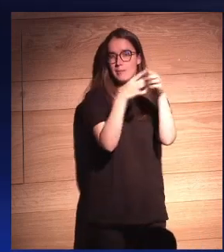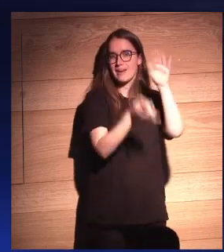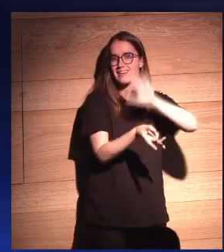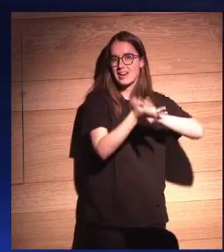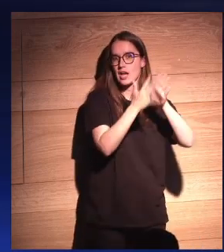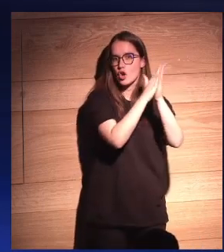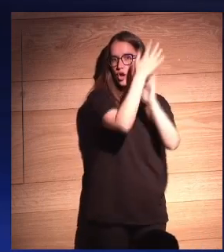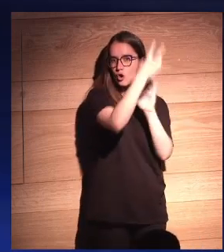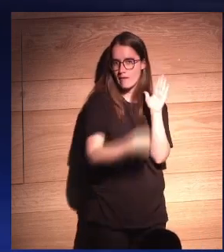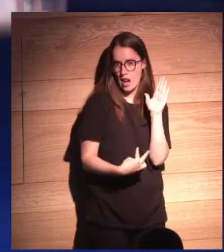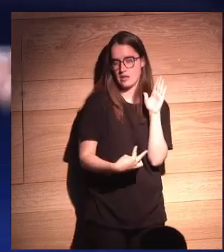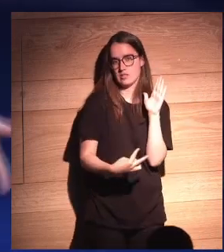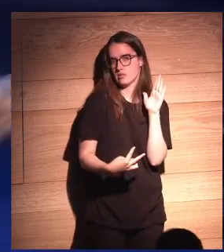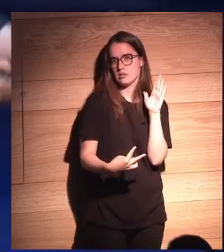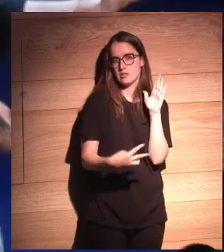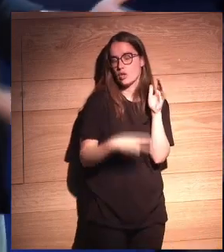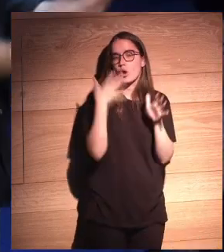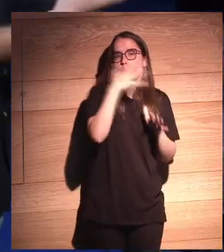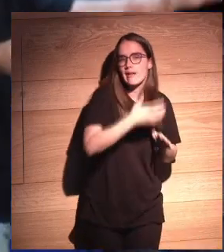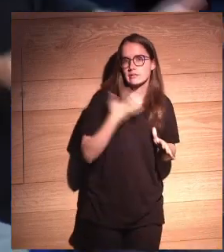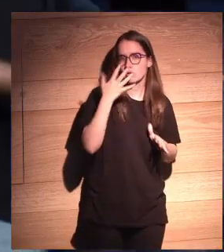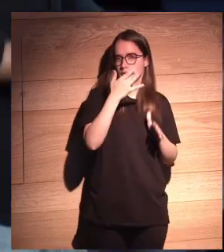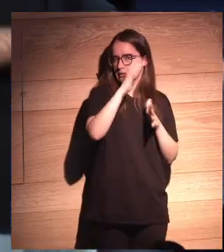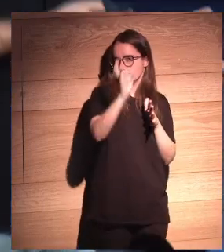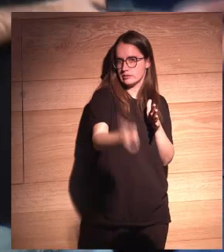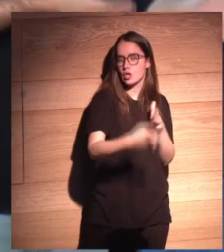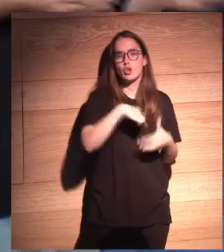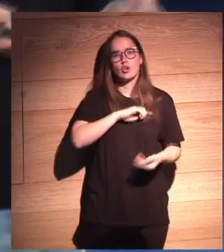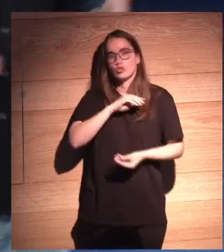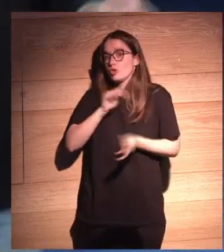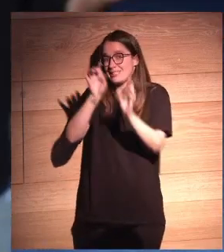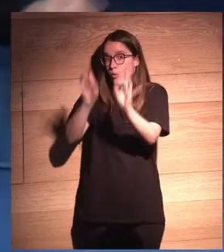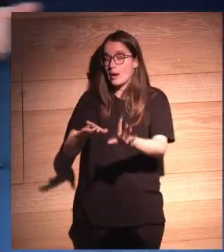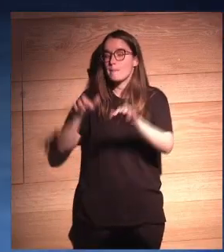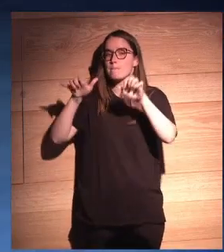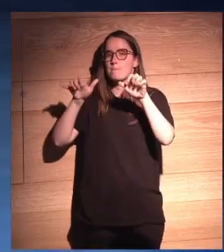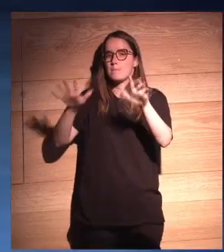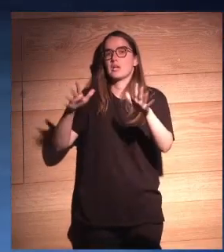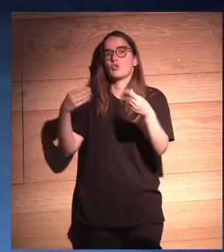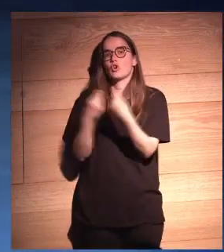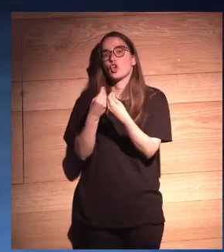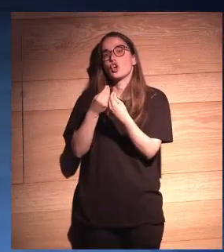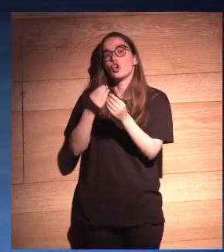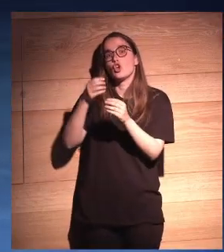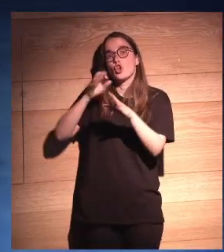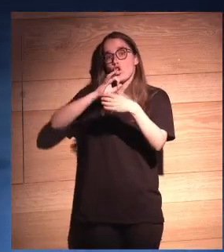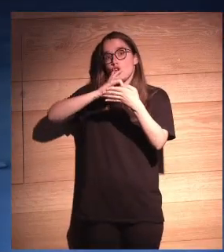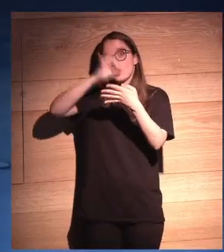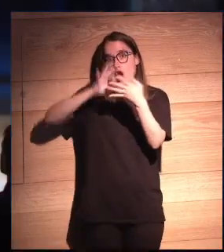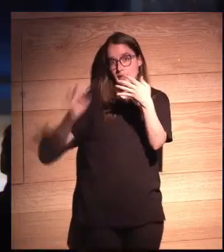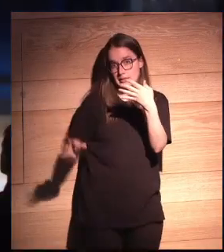construir novelas y cuentos y lo demás. Bueno, nosotros hacemos básicamente lo mismo, pero con notas musicales.